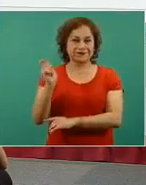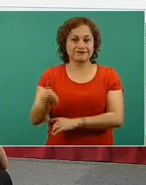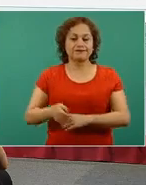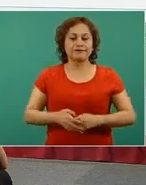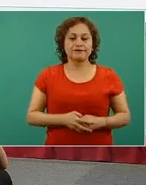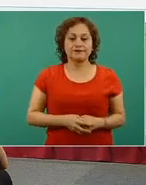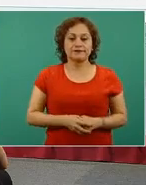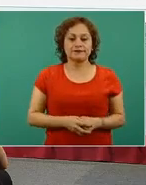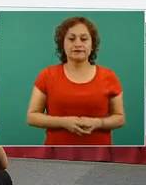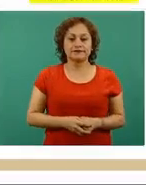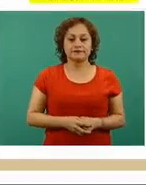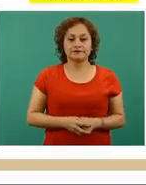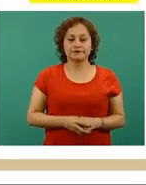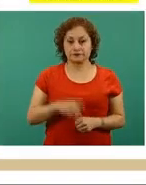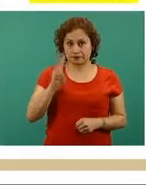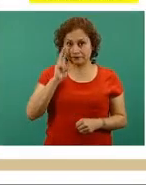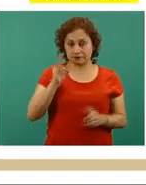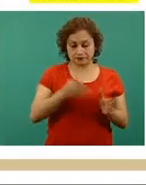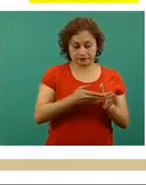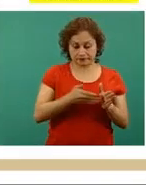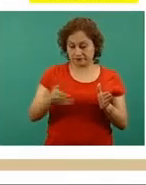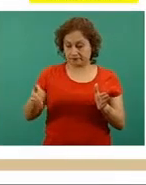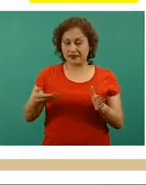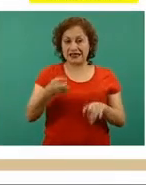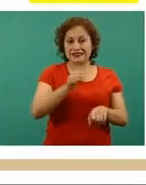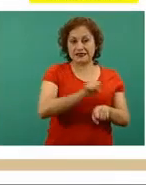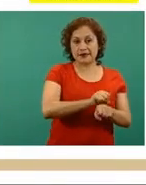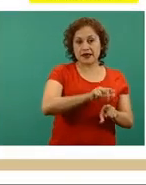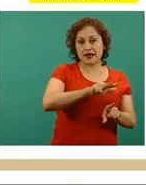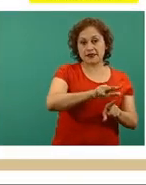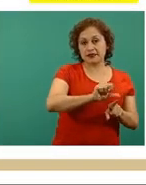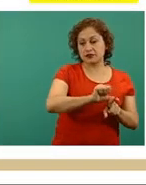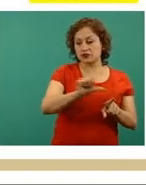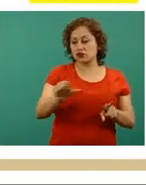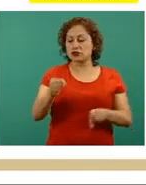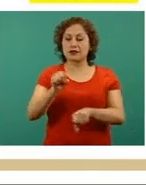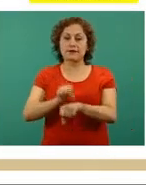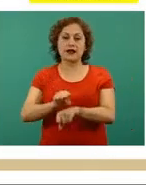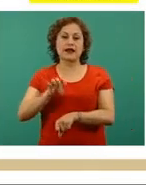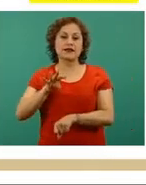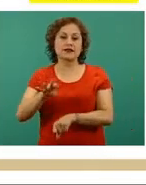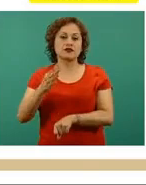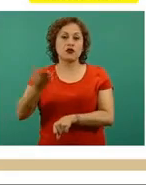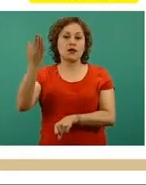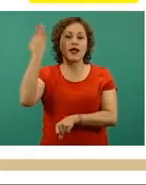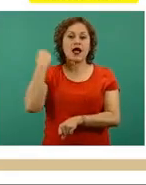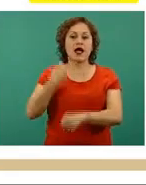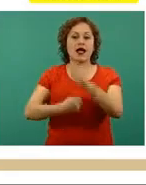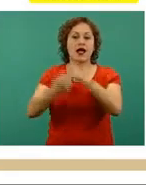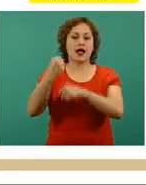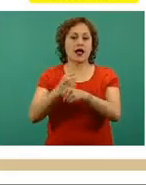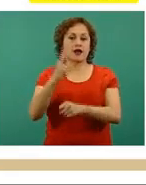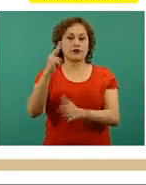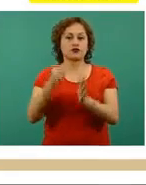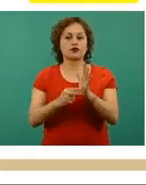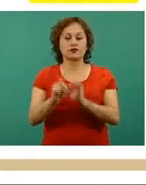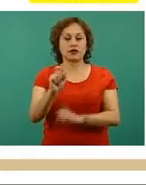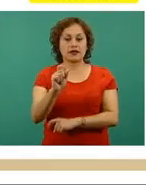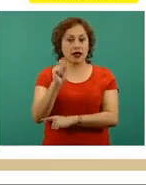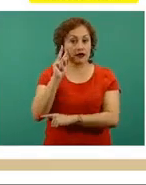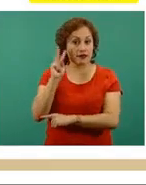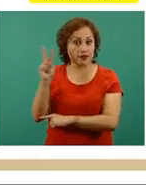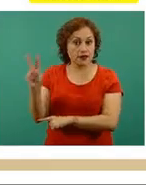en algunas de las semanas, ¿no?, la semana 18, la semana 19 del 2020, este elemento se encontraba en